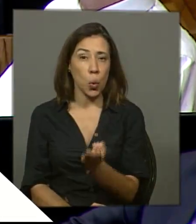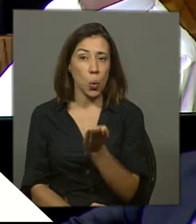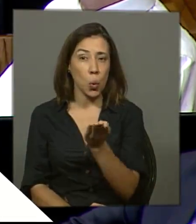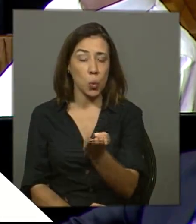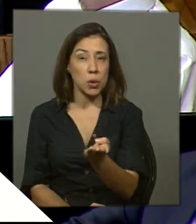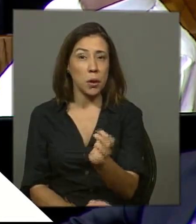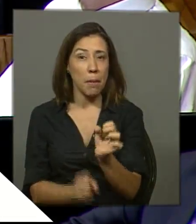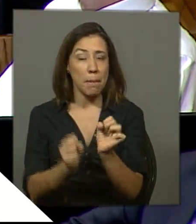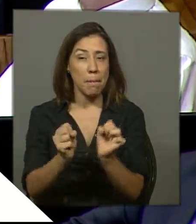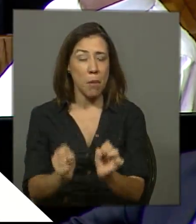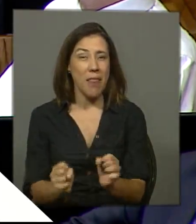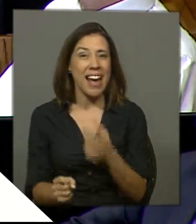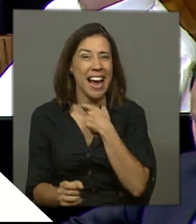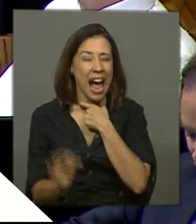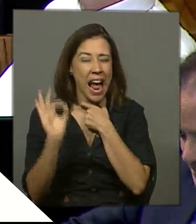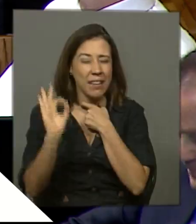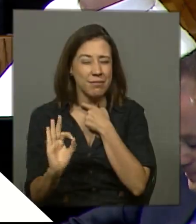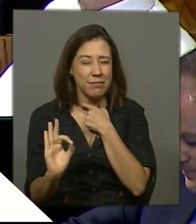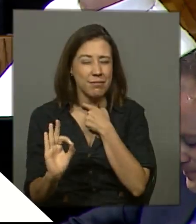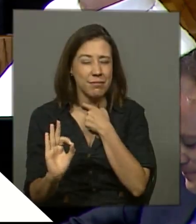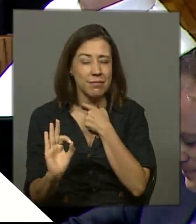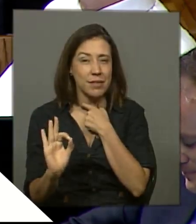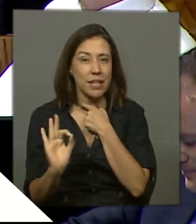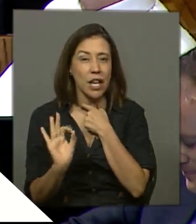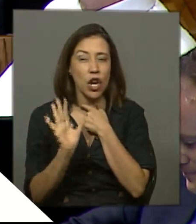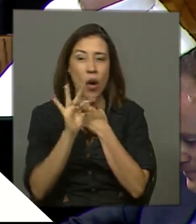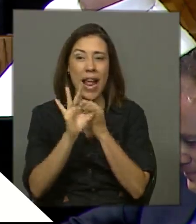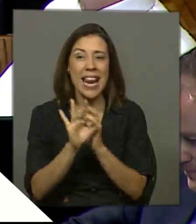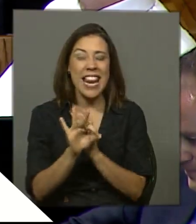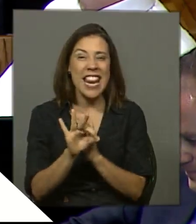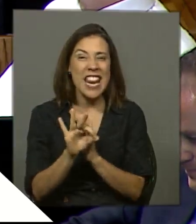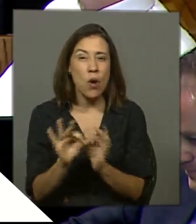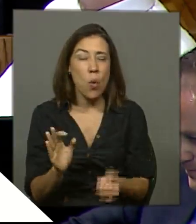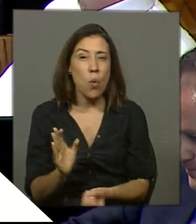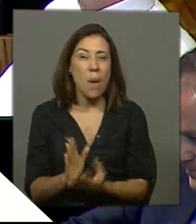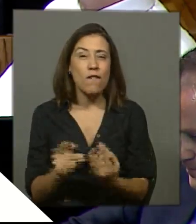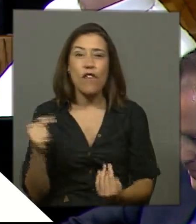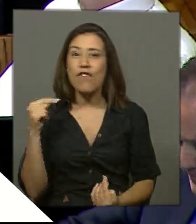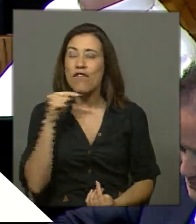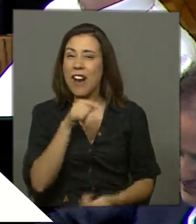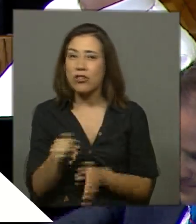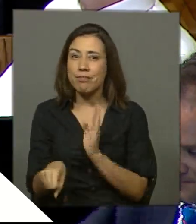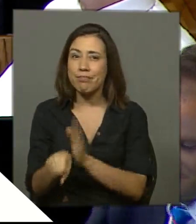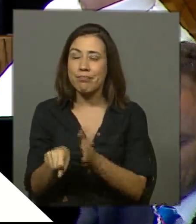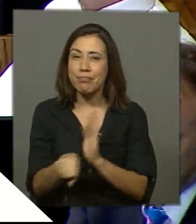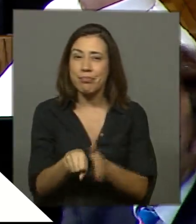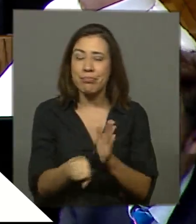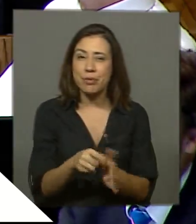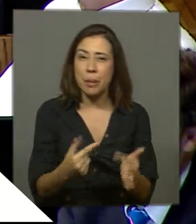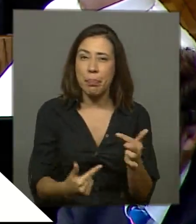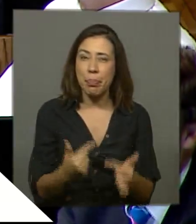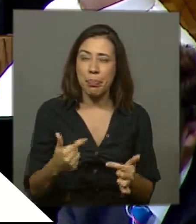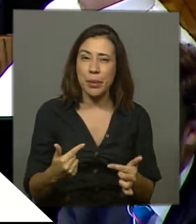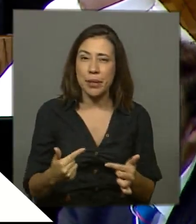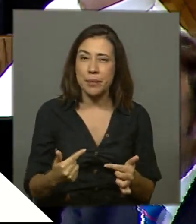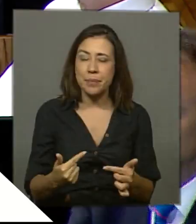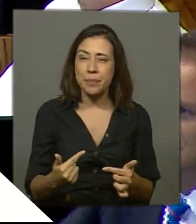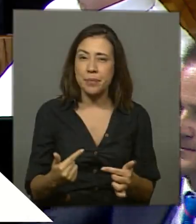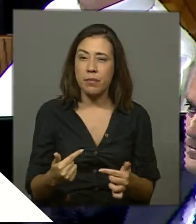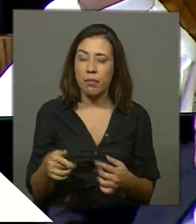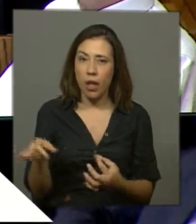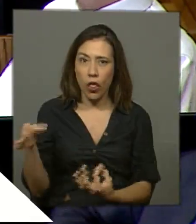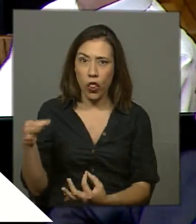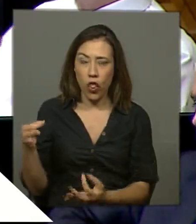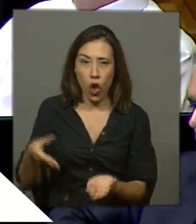está en condiciones de asegurar que aquí no hay ningún nuevo falso exonerado han sido